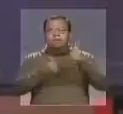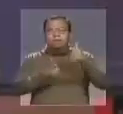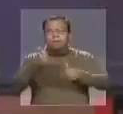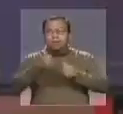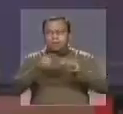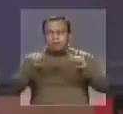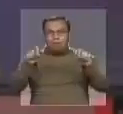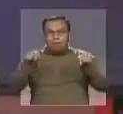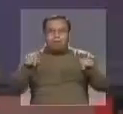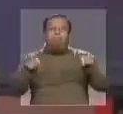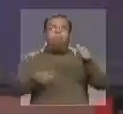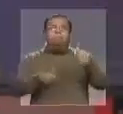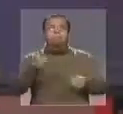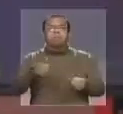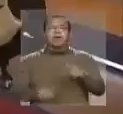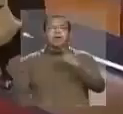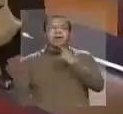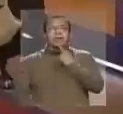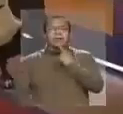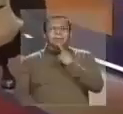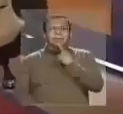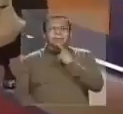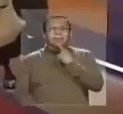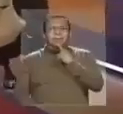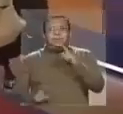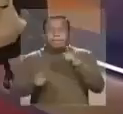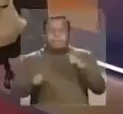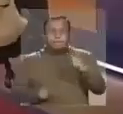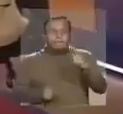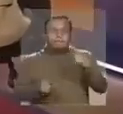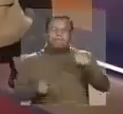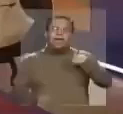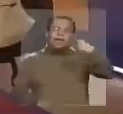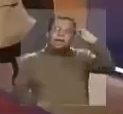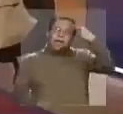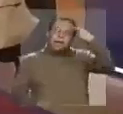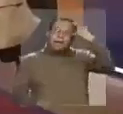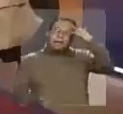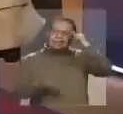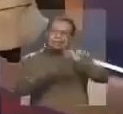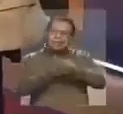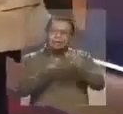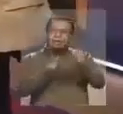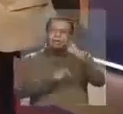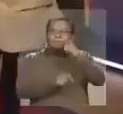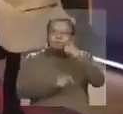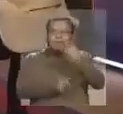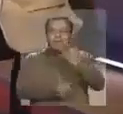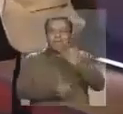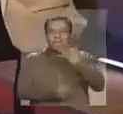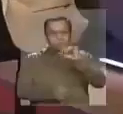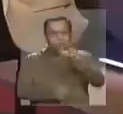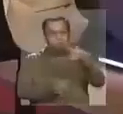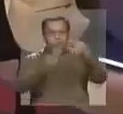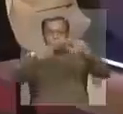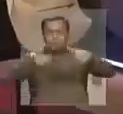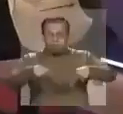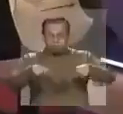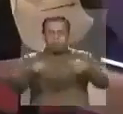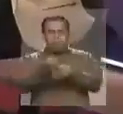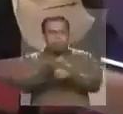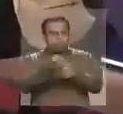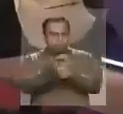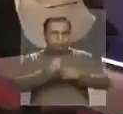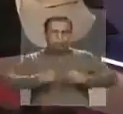tiene que ver un poco con la reproducción de estereotipos raciales y de género que en ciudades